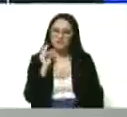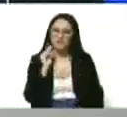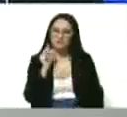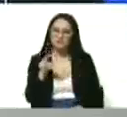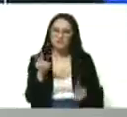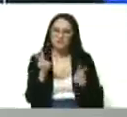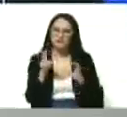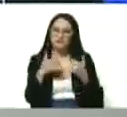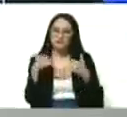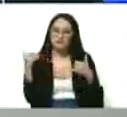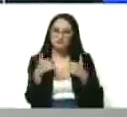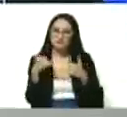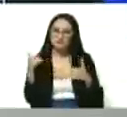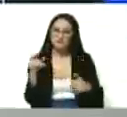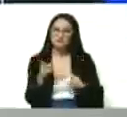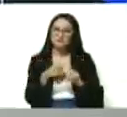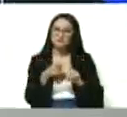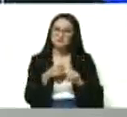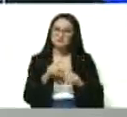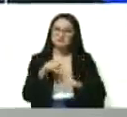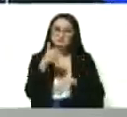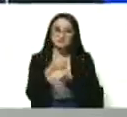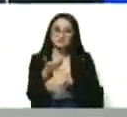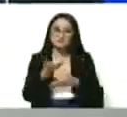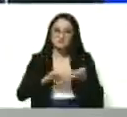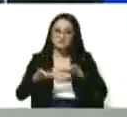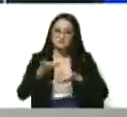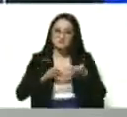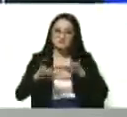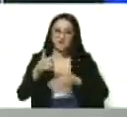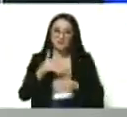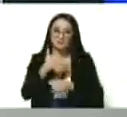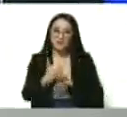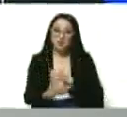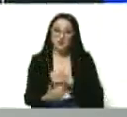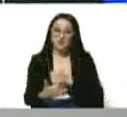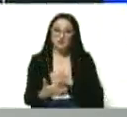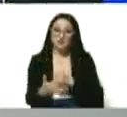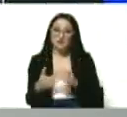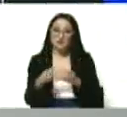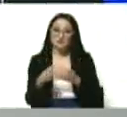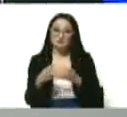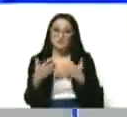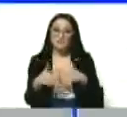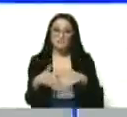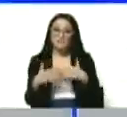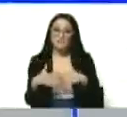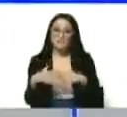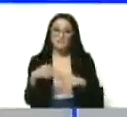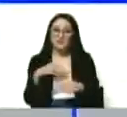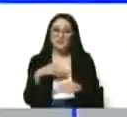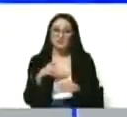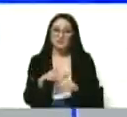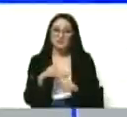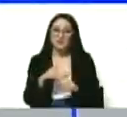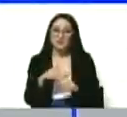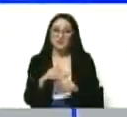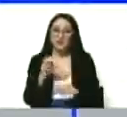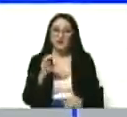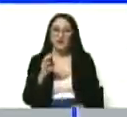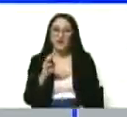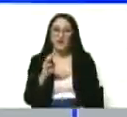asuntos energéticos, primero como director de comercialización de proyectos de la Compañía Petrolera de Kuwait, así como su